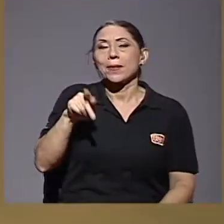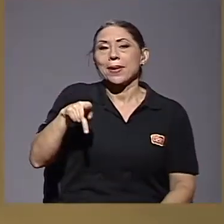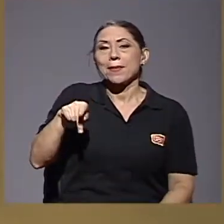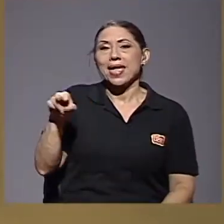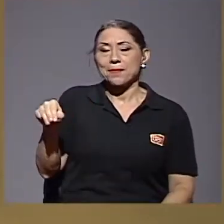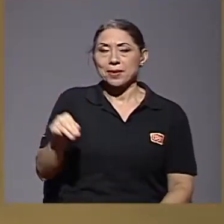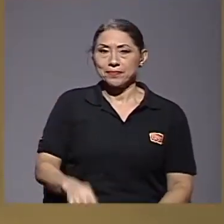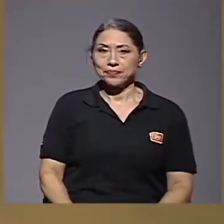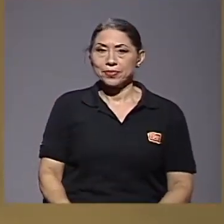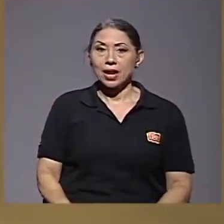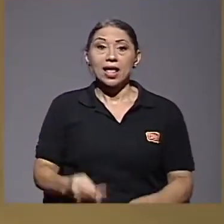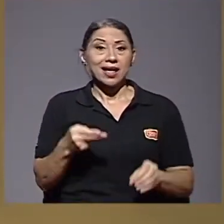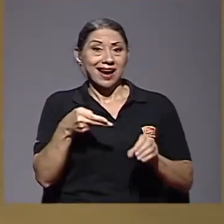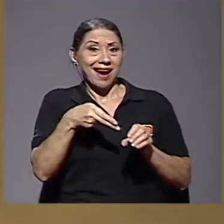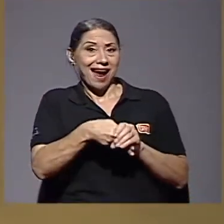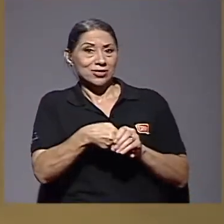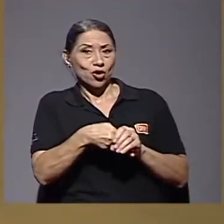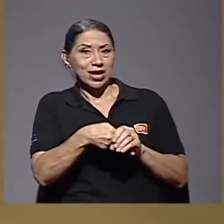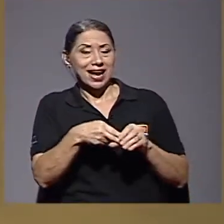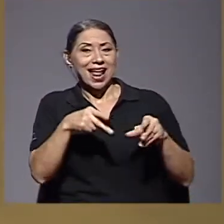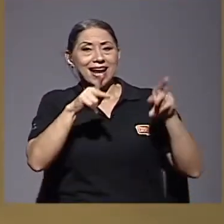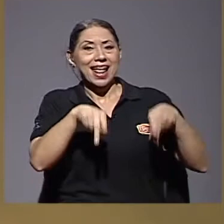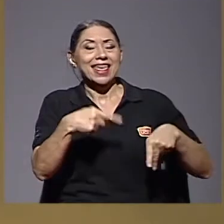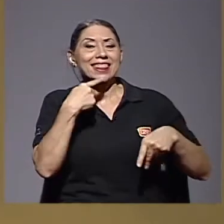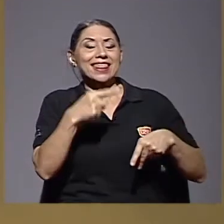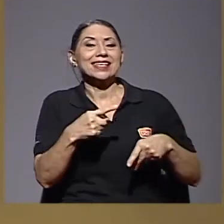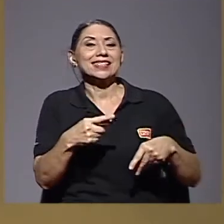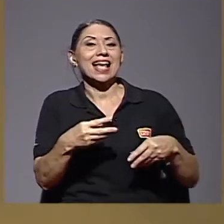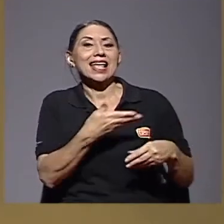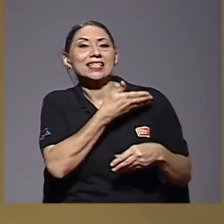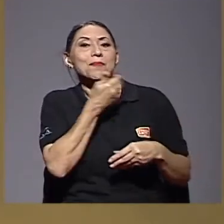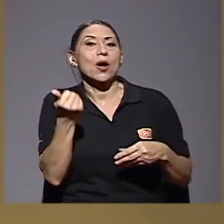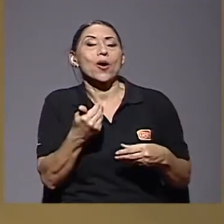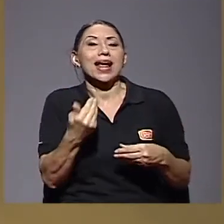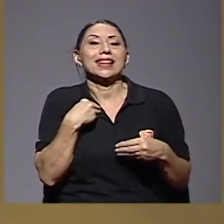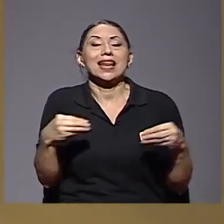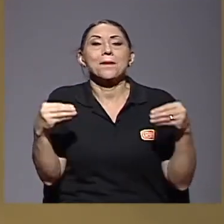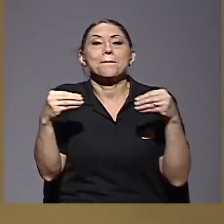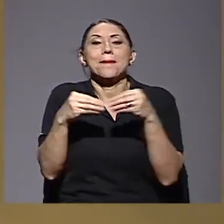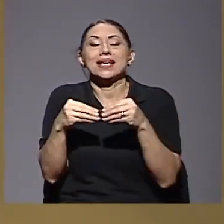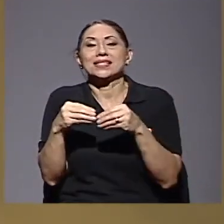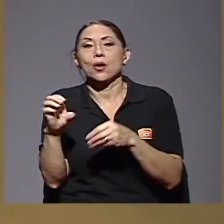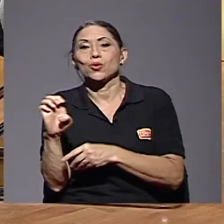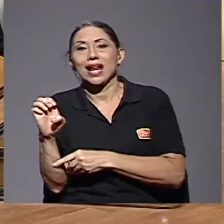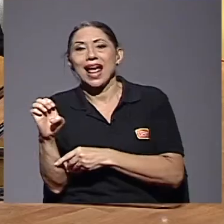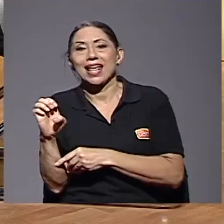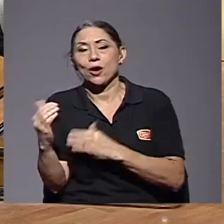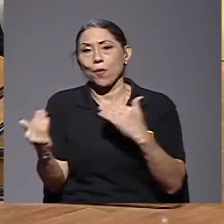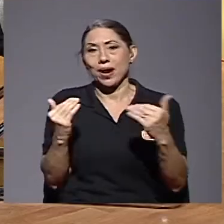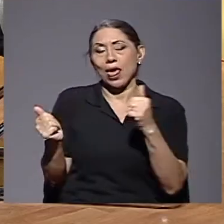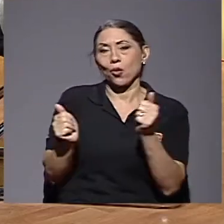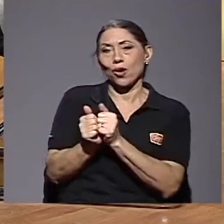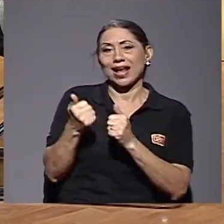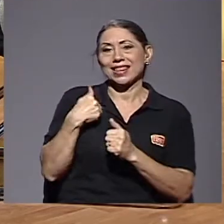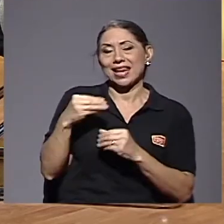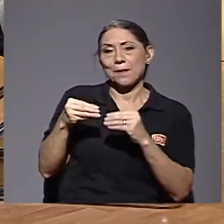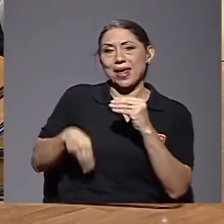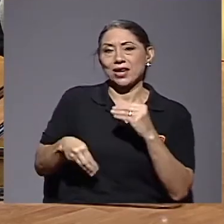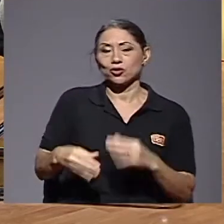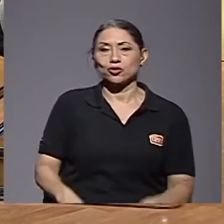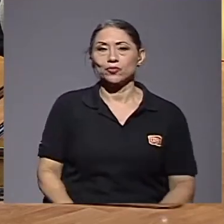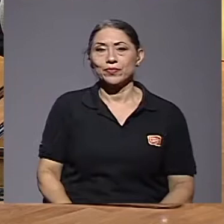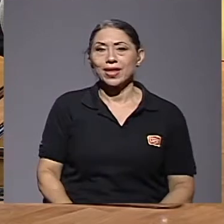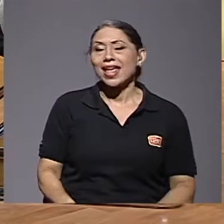la gasolina, que la gente dice que es mejor la que tiene más octanaje que la que tiene menos. ¿Es cierto eso? Bueno, el tema de